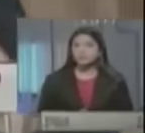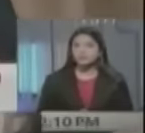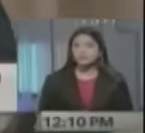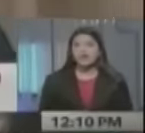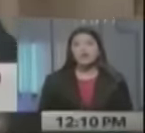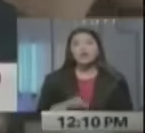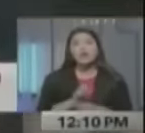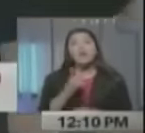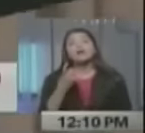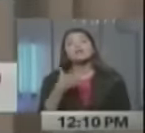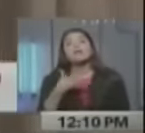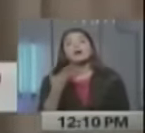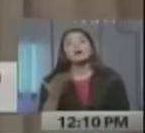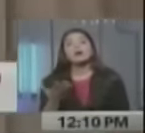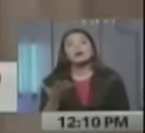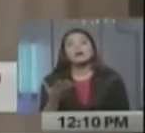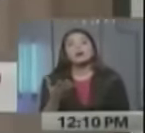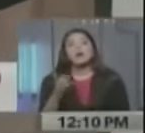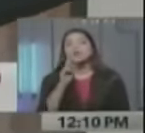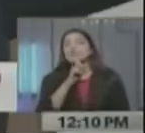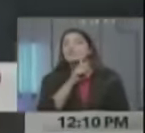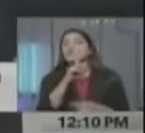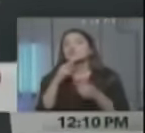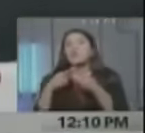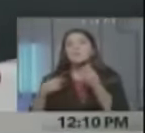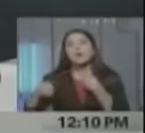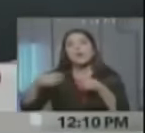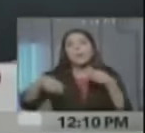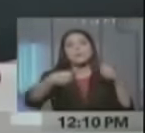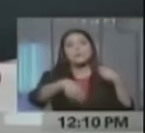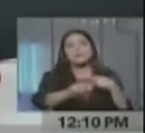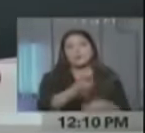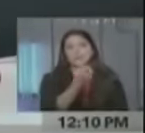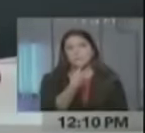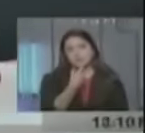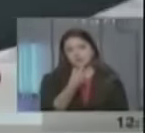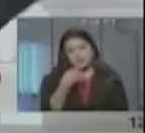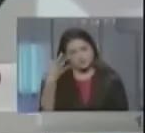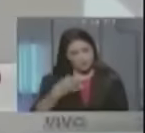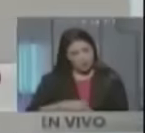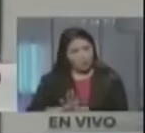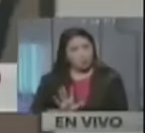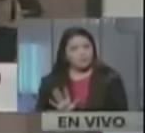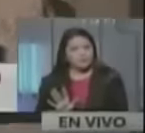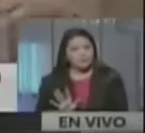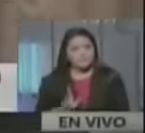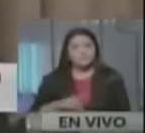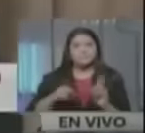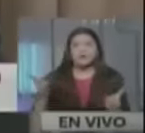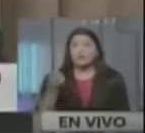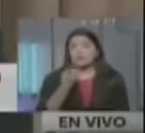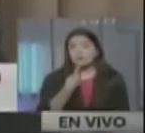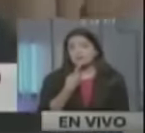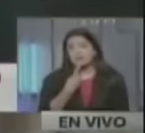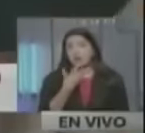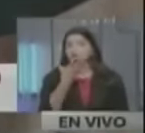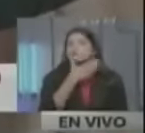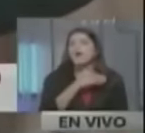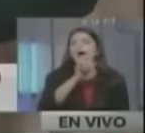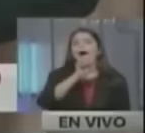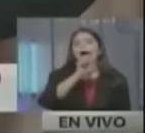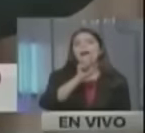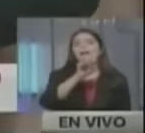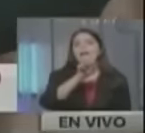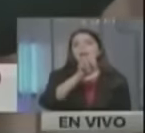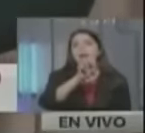que falta es la gama de nombres comerciales para los medicamentos. Entonces, cuando decimos, ah, que no hay Atamel, bueno,